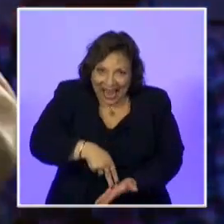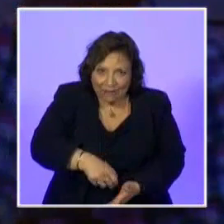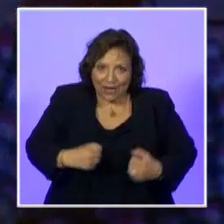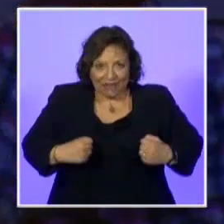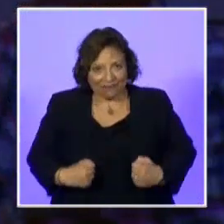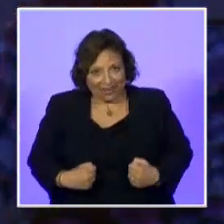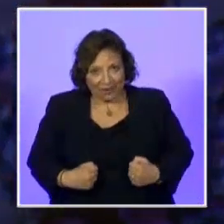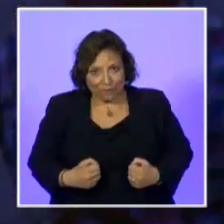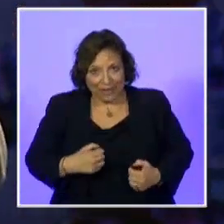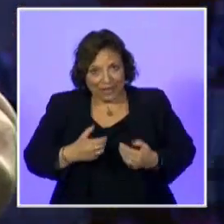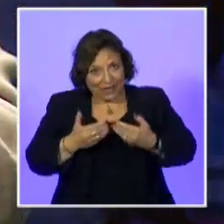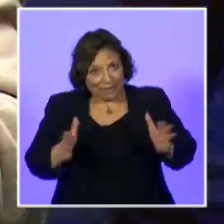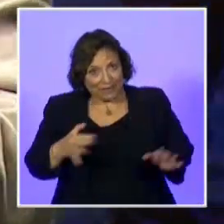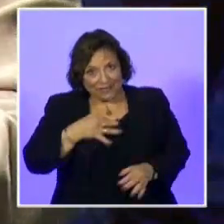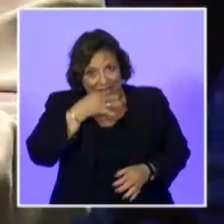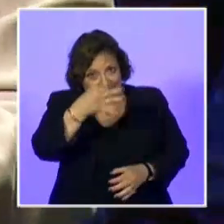exposición.